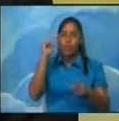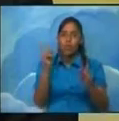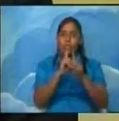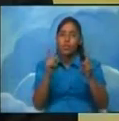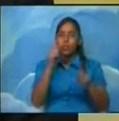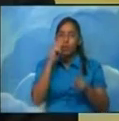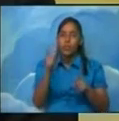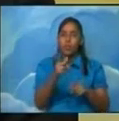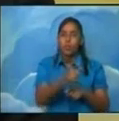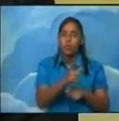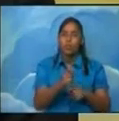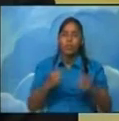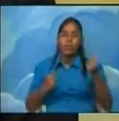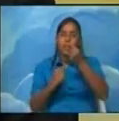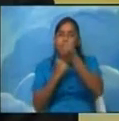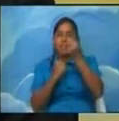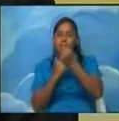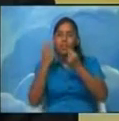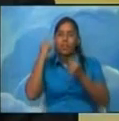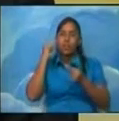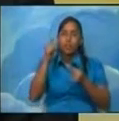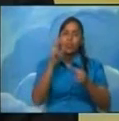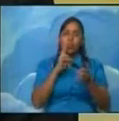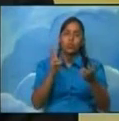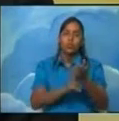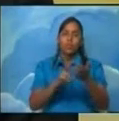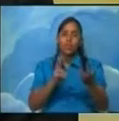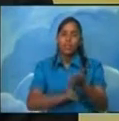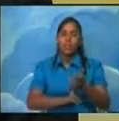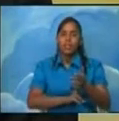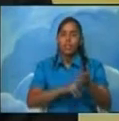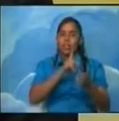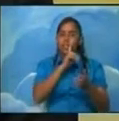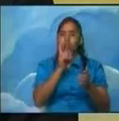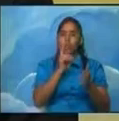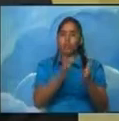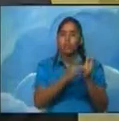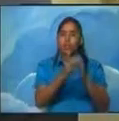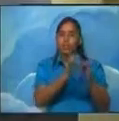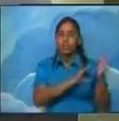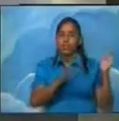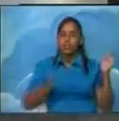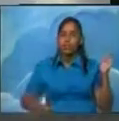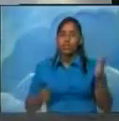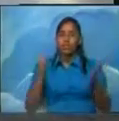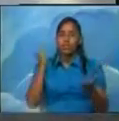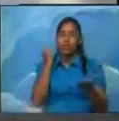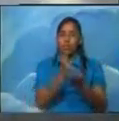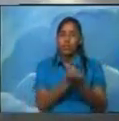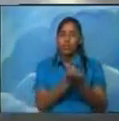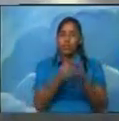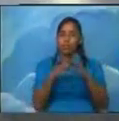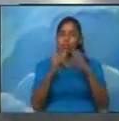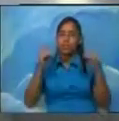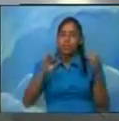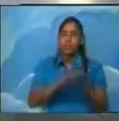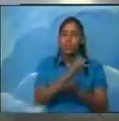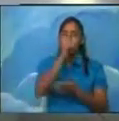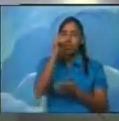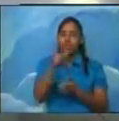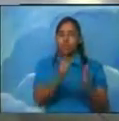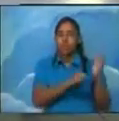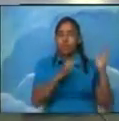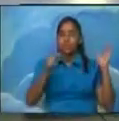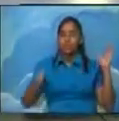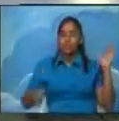hombre. Edifícanos por tu verdad, oh Dios. En el nombre de Jesús. Amén y amén. Toda la gloria sea para